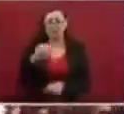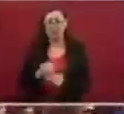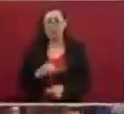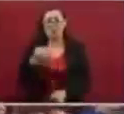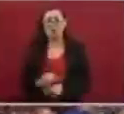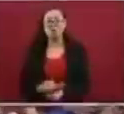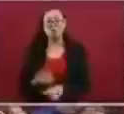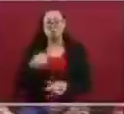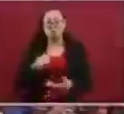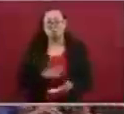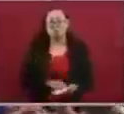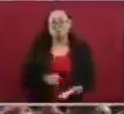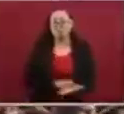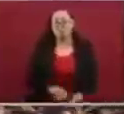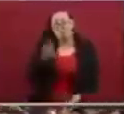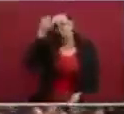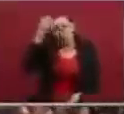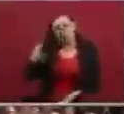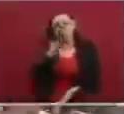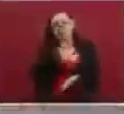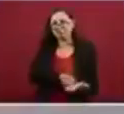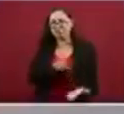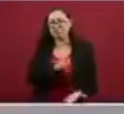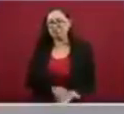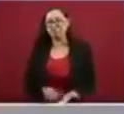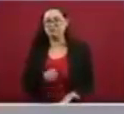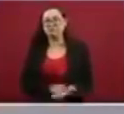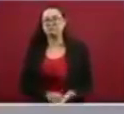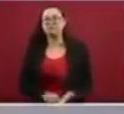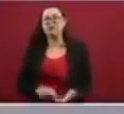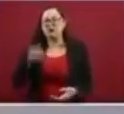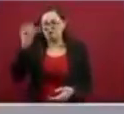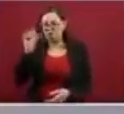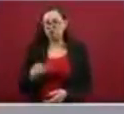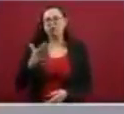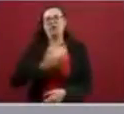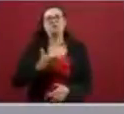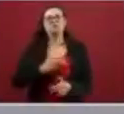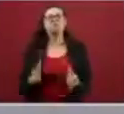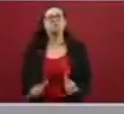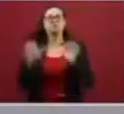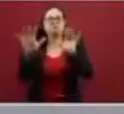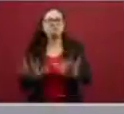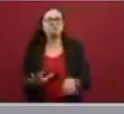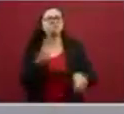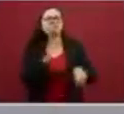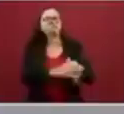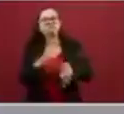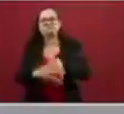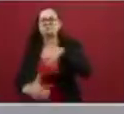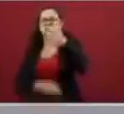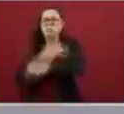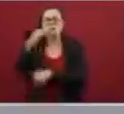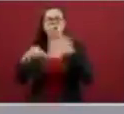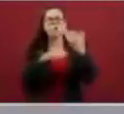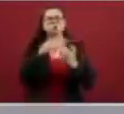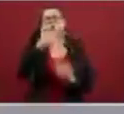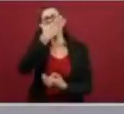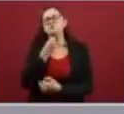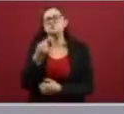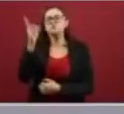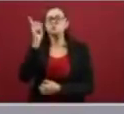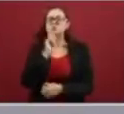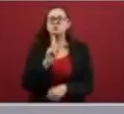me estaba pasando. Les invito a todas y a todos,